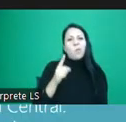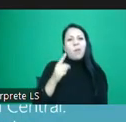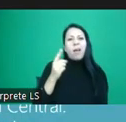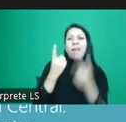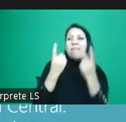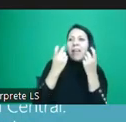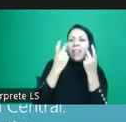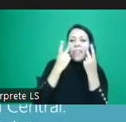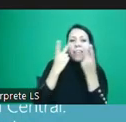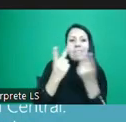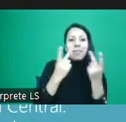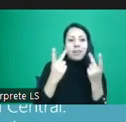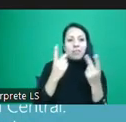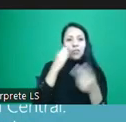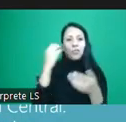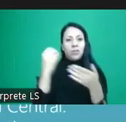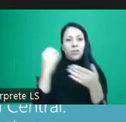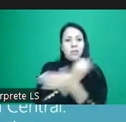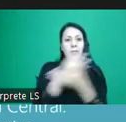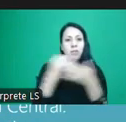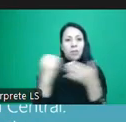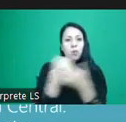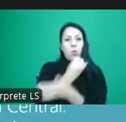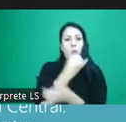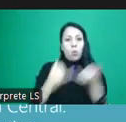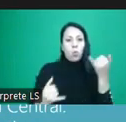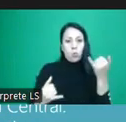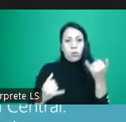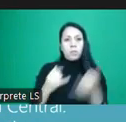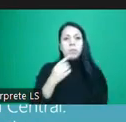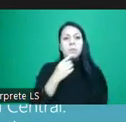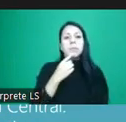a pasar a la última diapositiva, que son